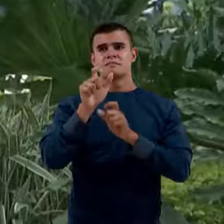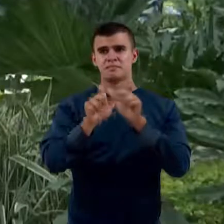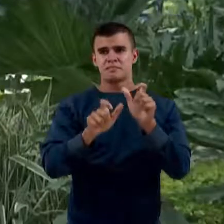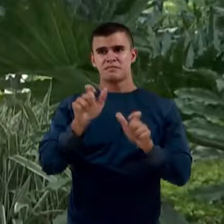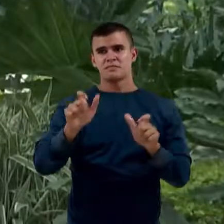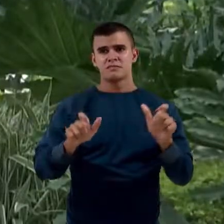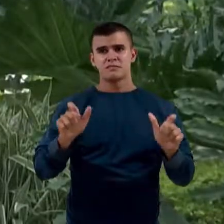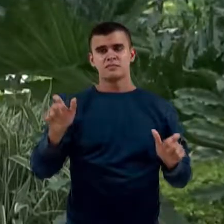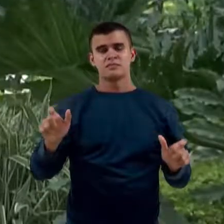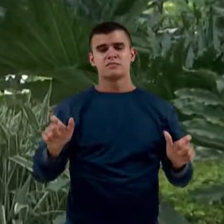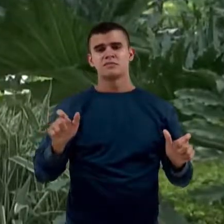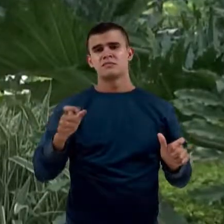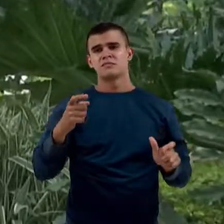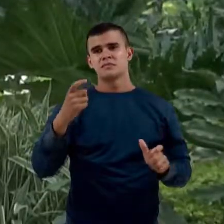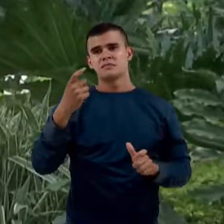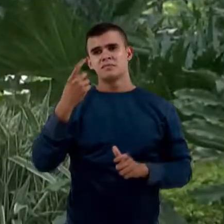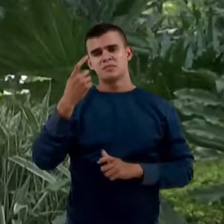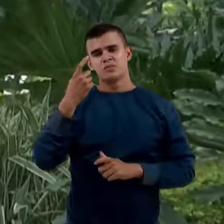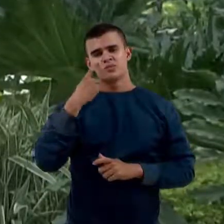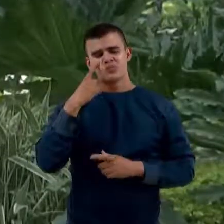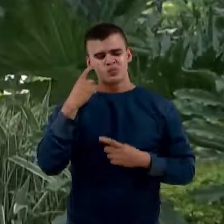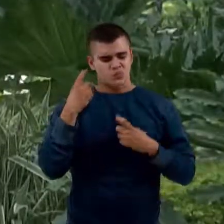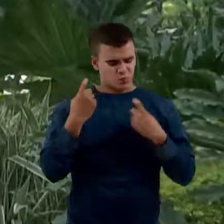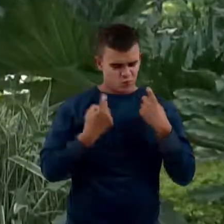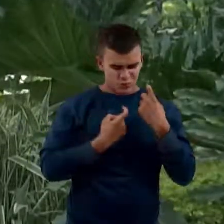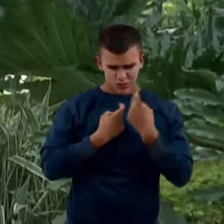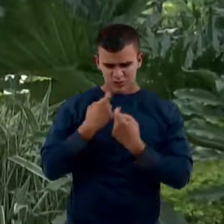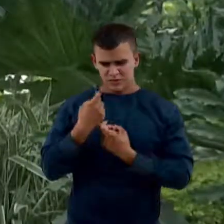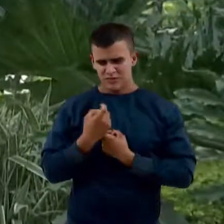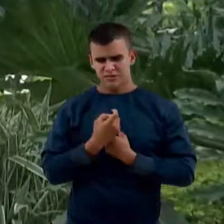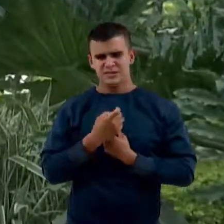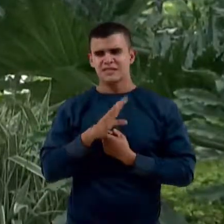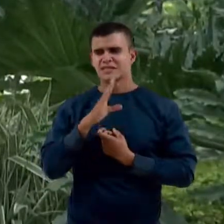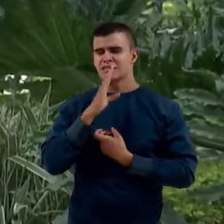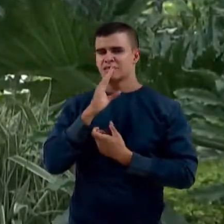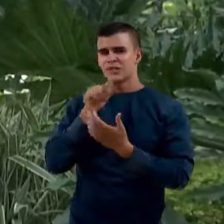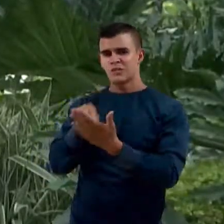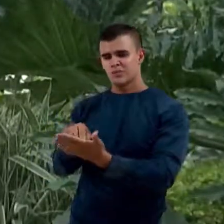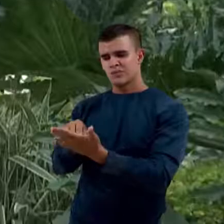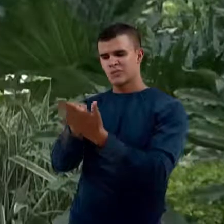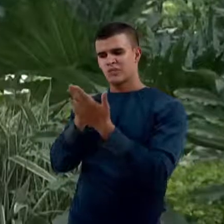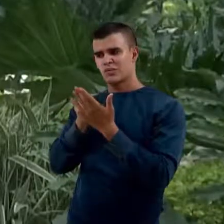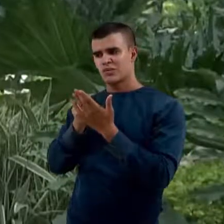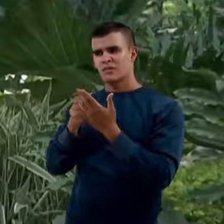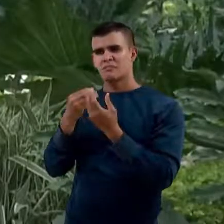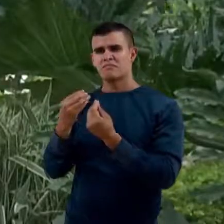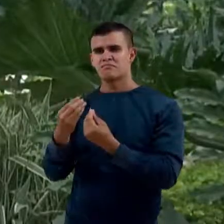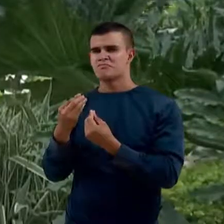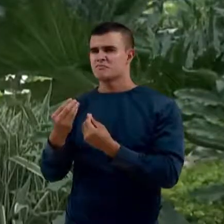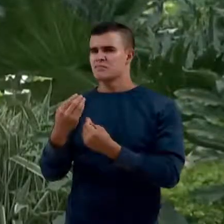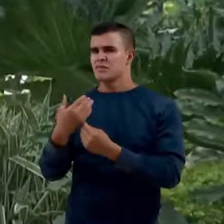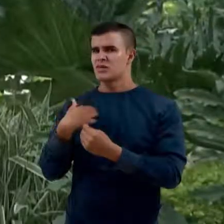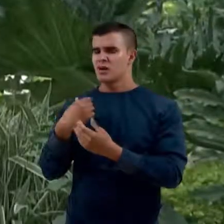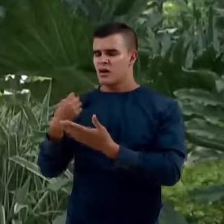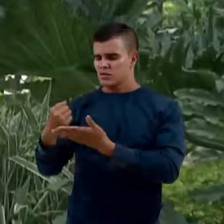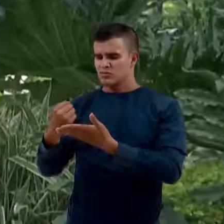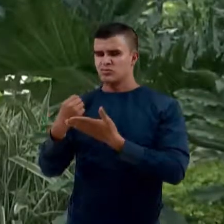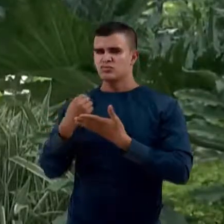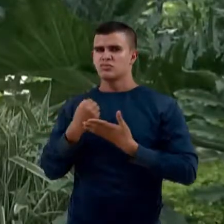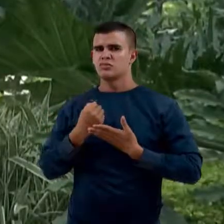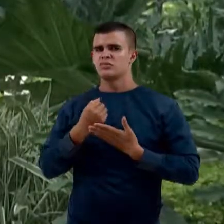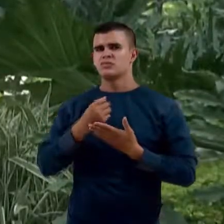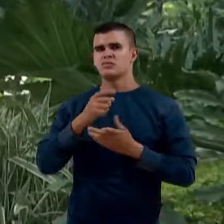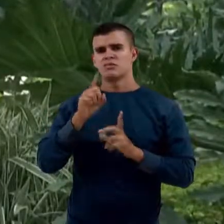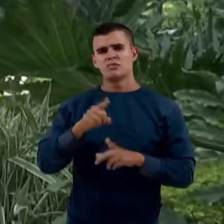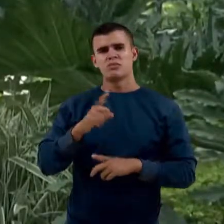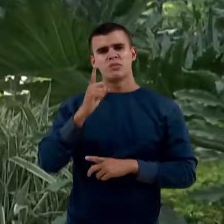digamos, un recorrido por buscar puntos de referencia, por buscar regulaciones,